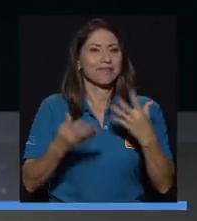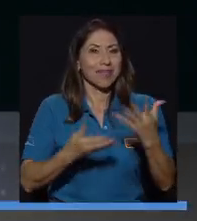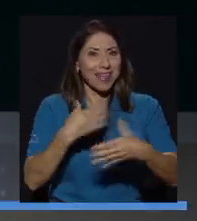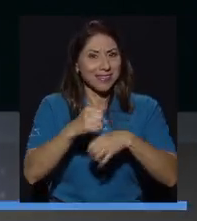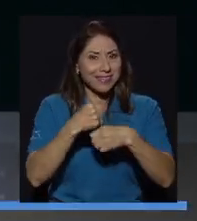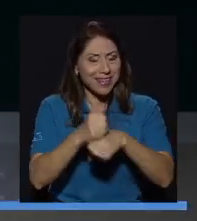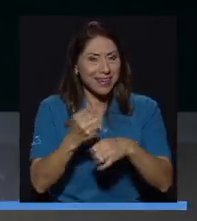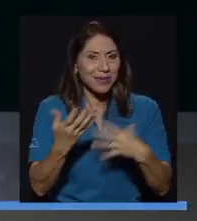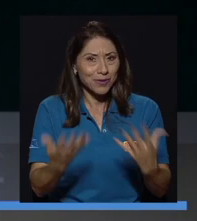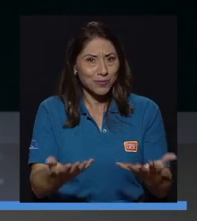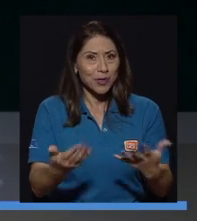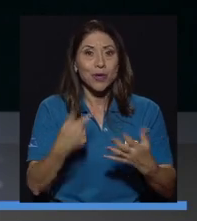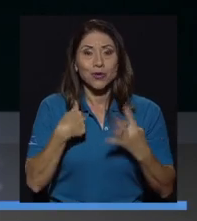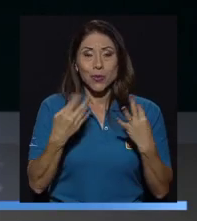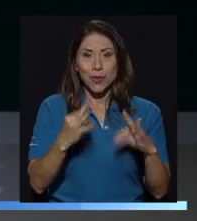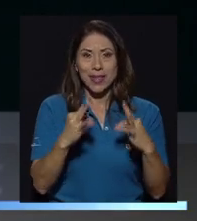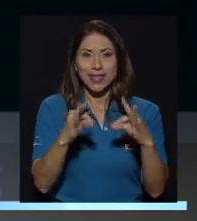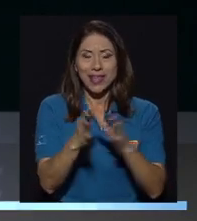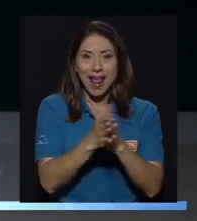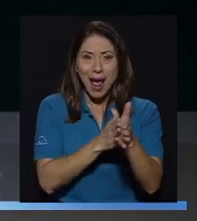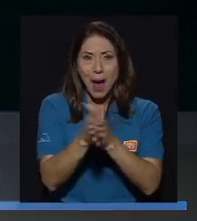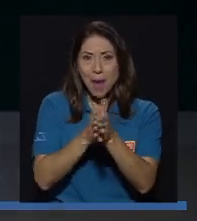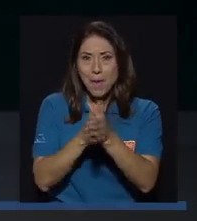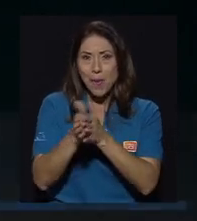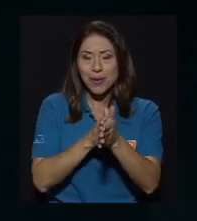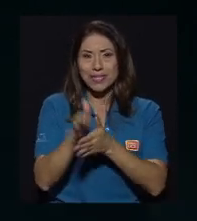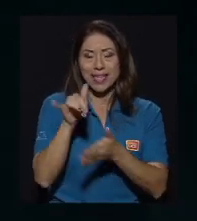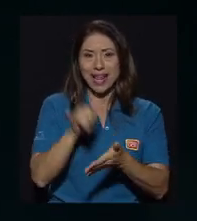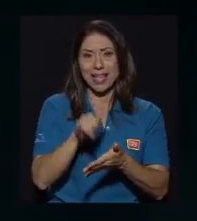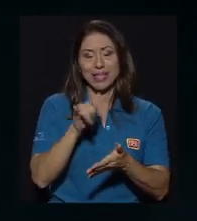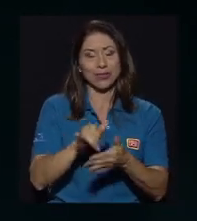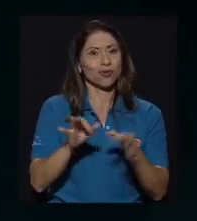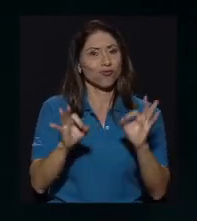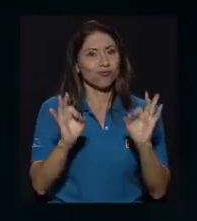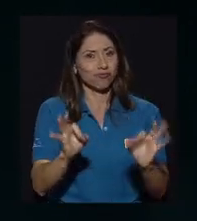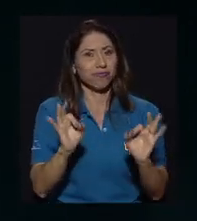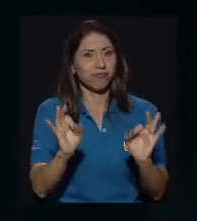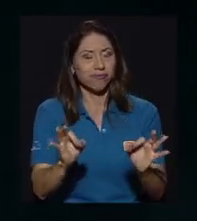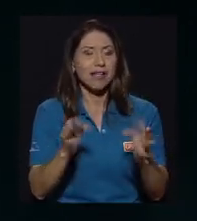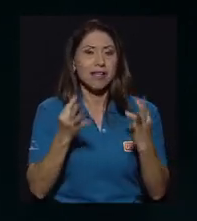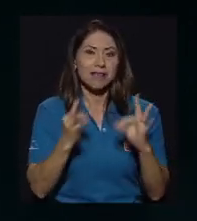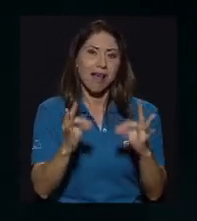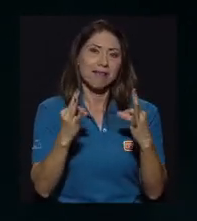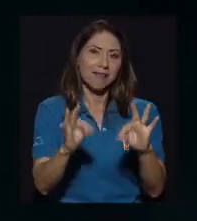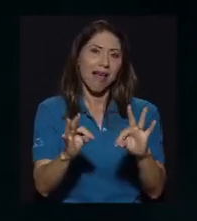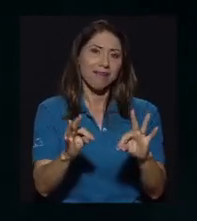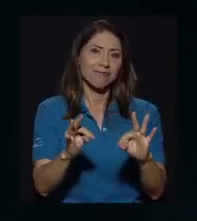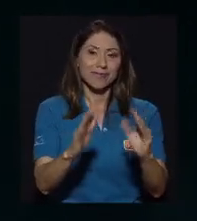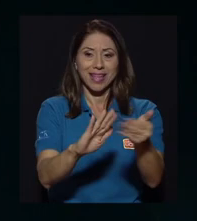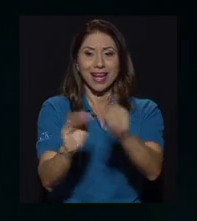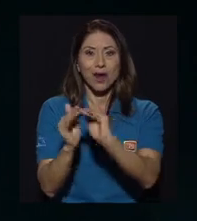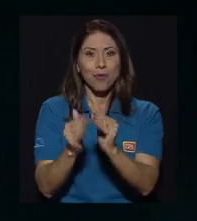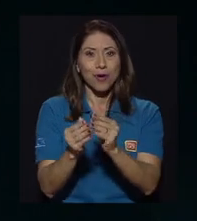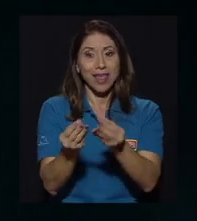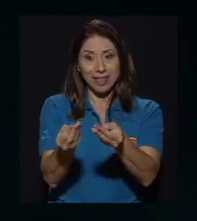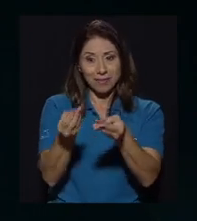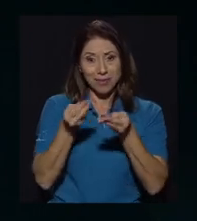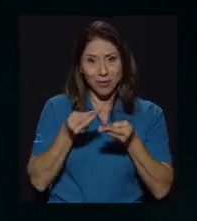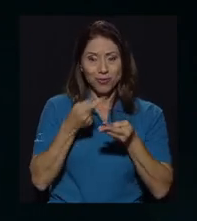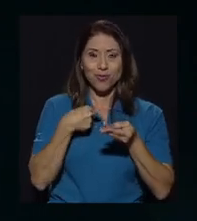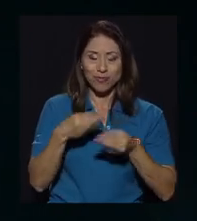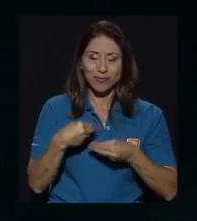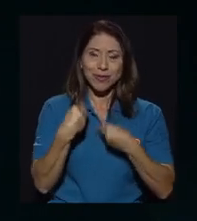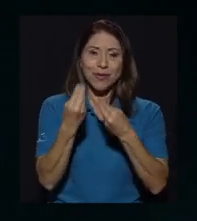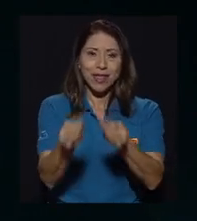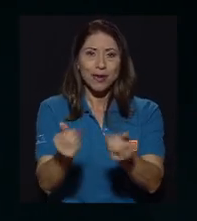decir, y voy a intentar aprovechar esto de la mejor manera y tratar de devolverle a la comunidad con